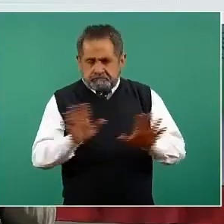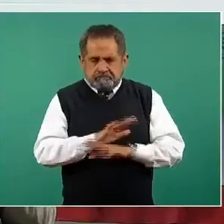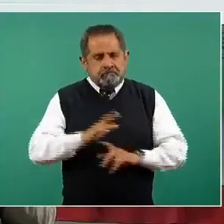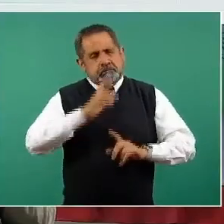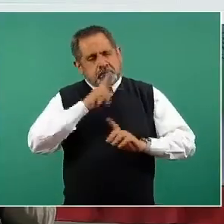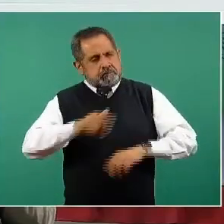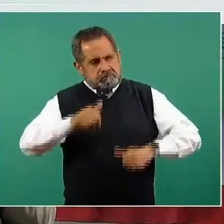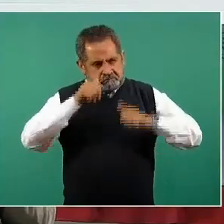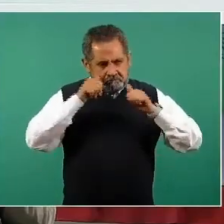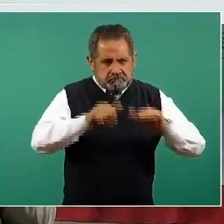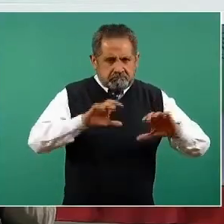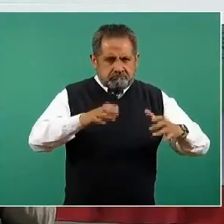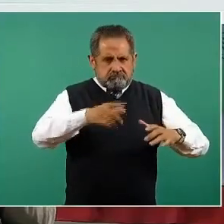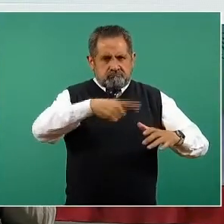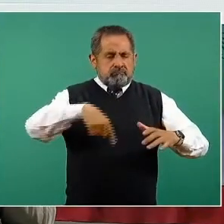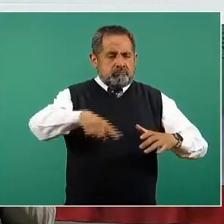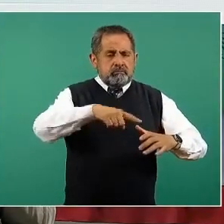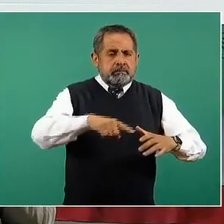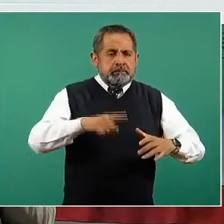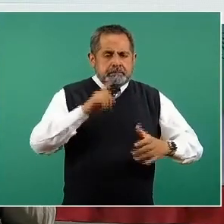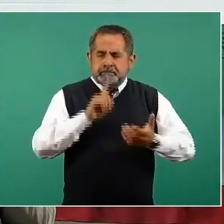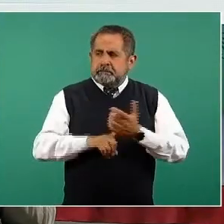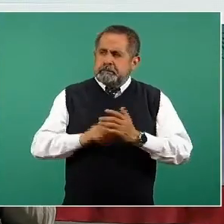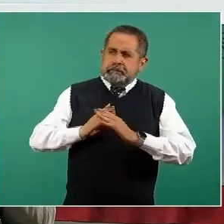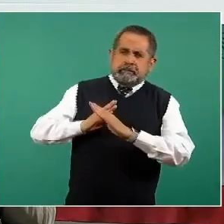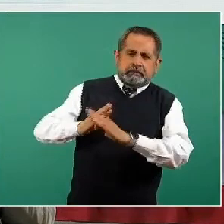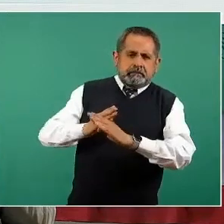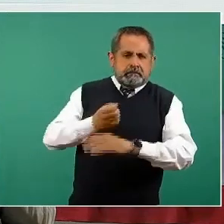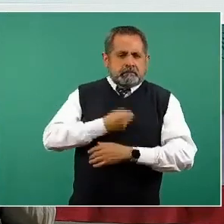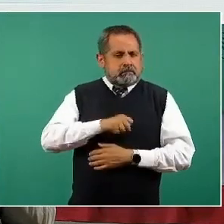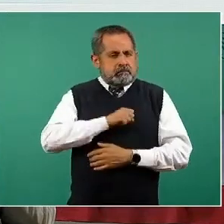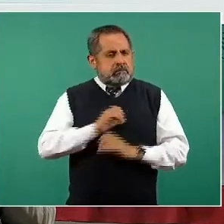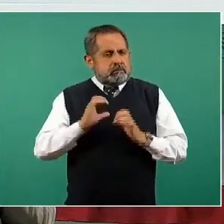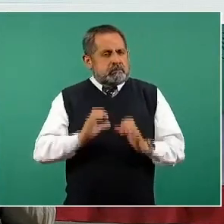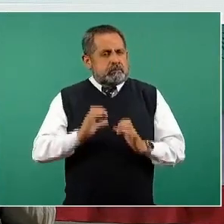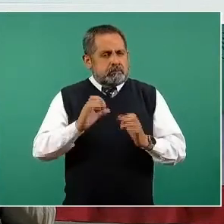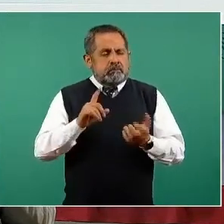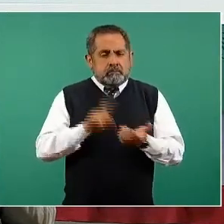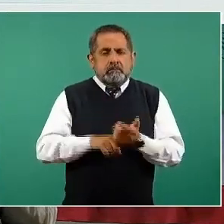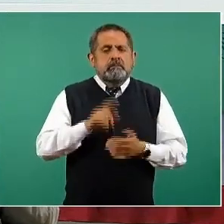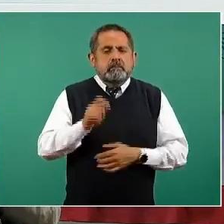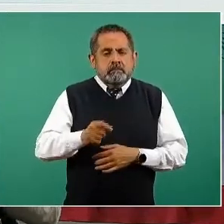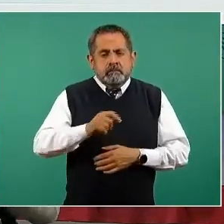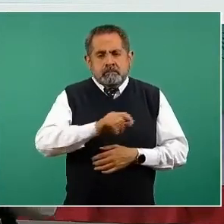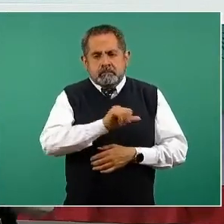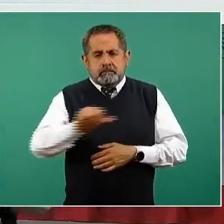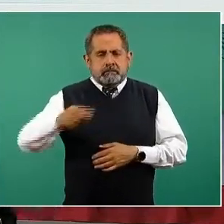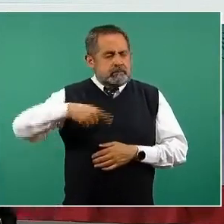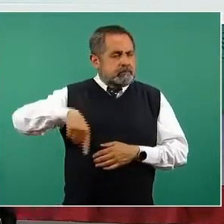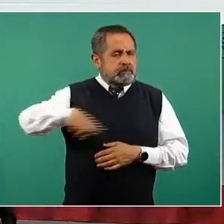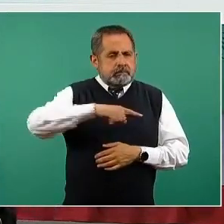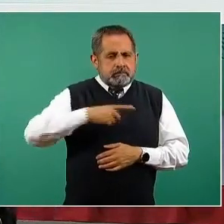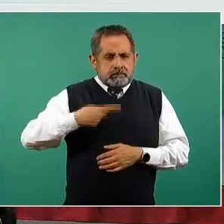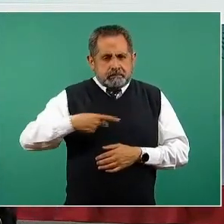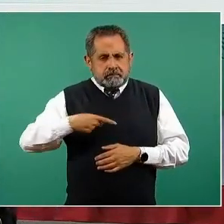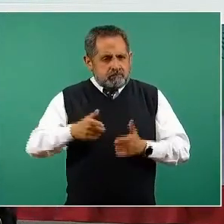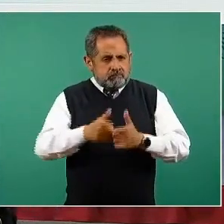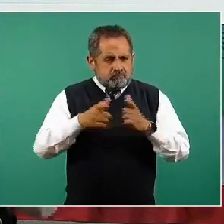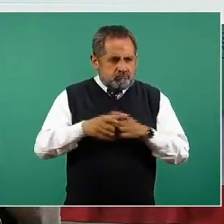que sus niveles de riesgo para esta consecuencia de la enfermedad ha sido el mayor de todos los grupos que hasta el momento se